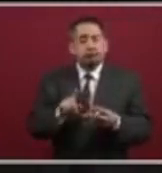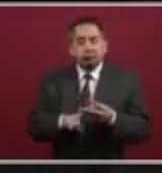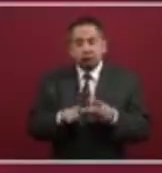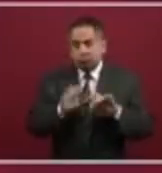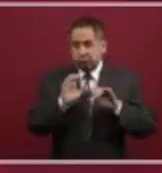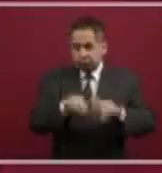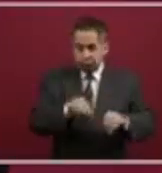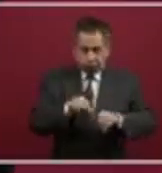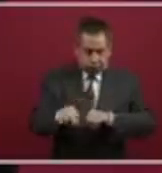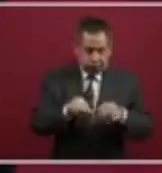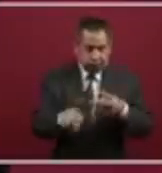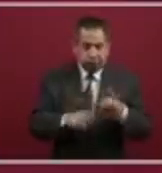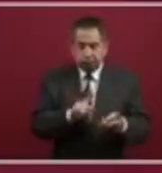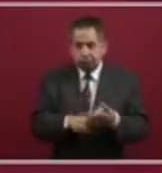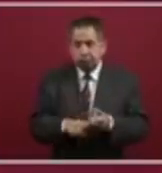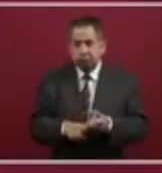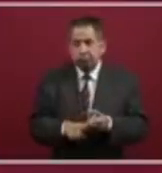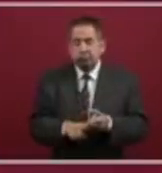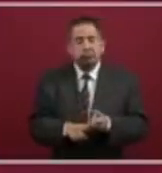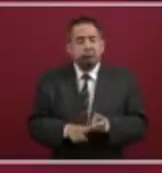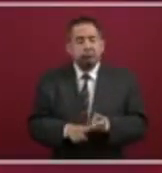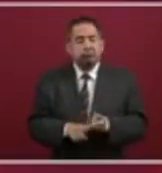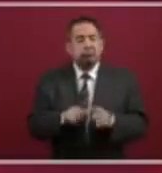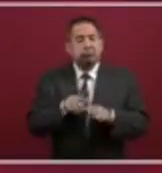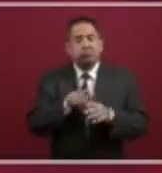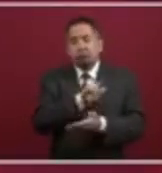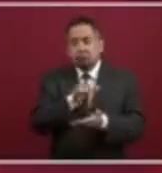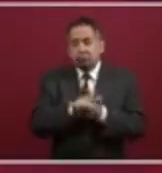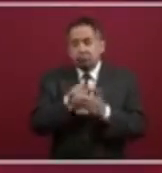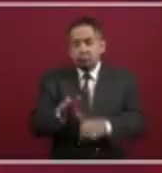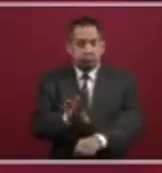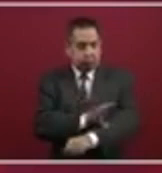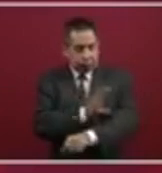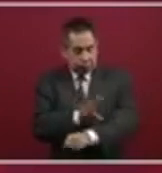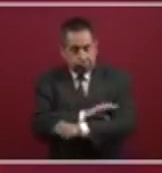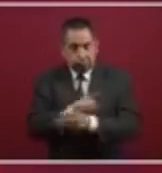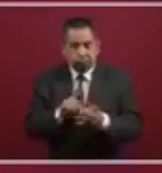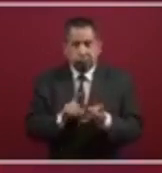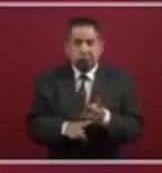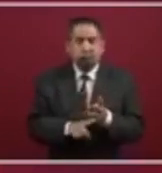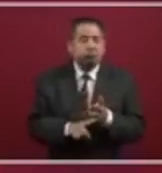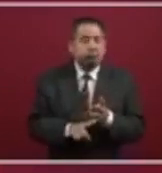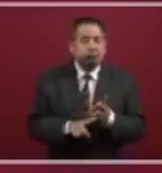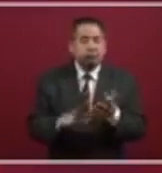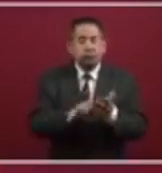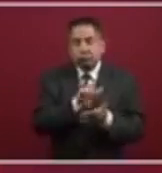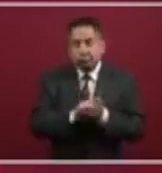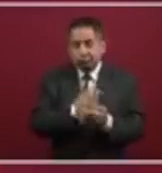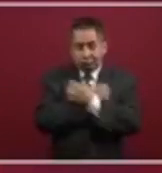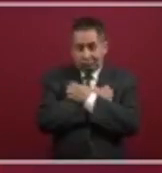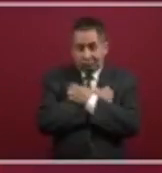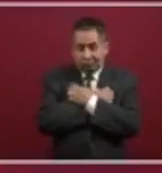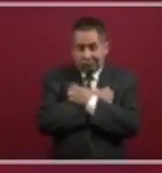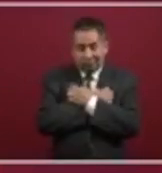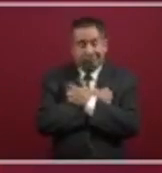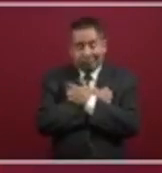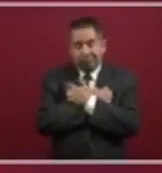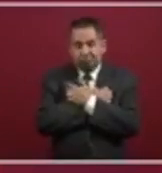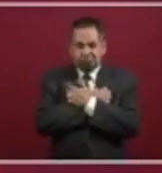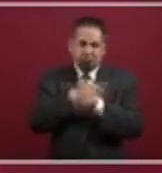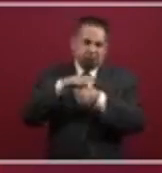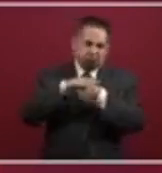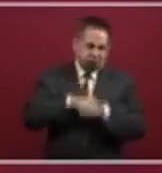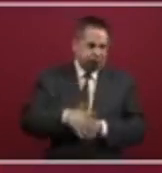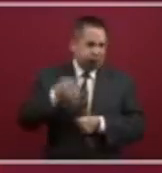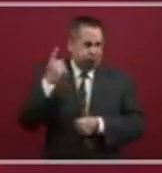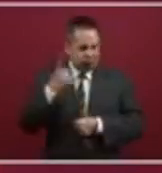laboral, la reforma energética, la reforma educativa,